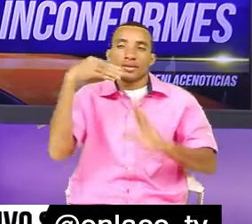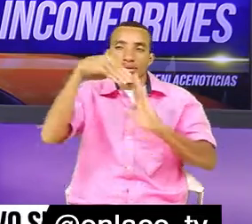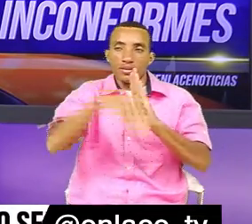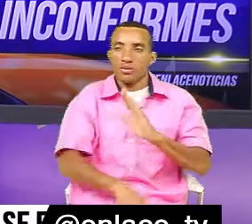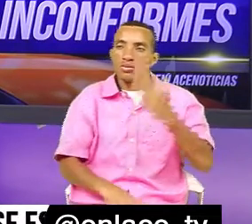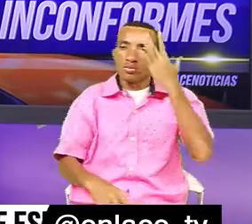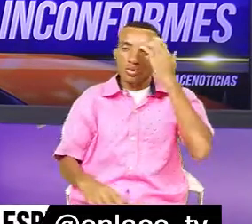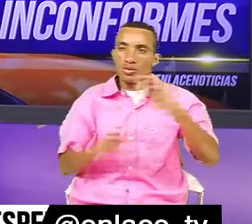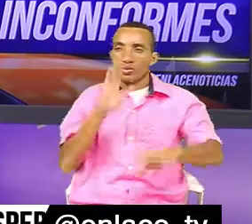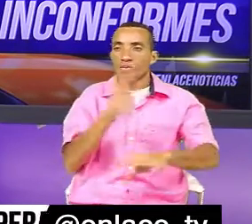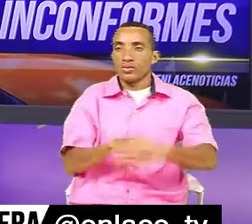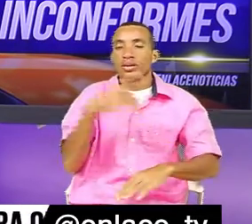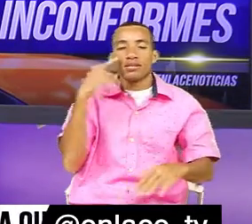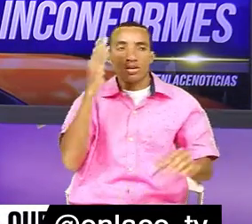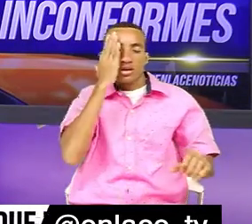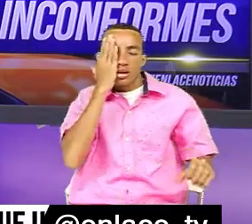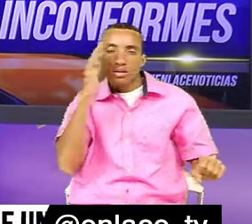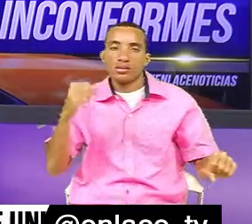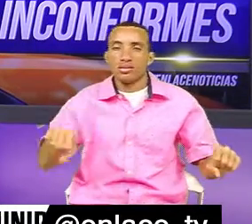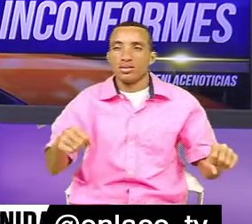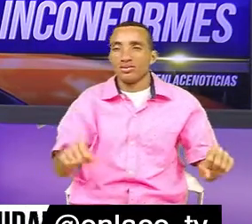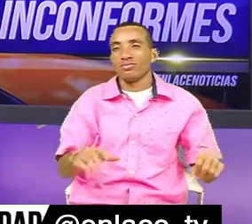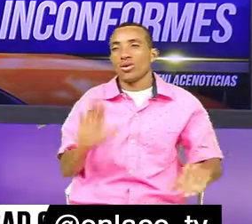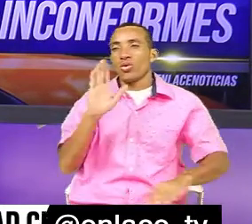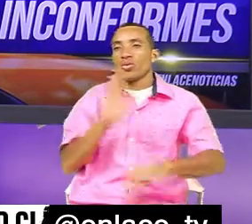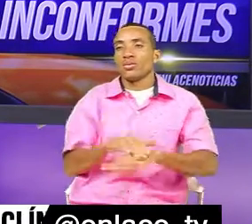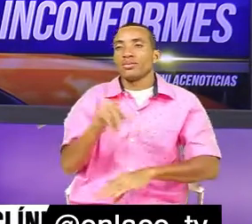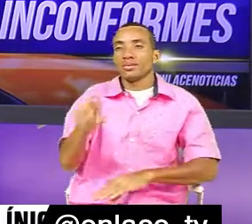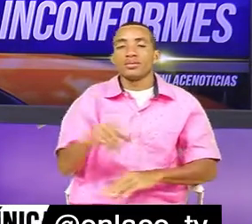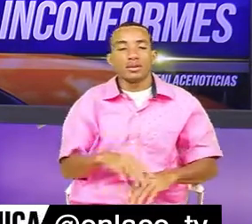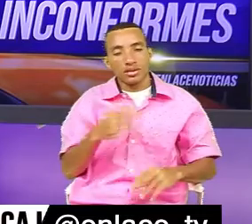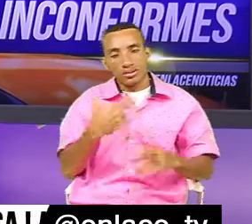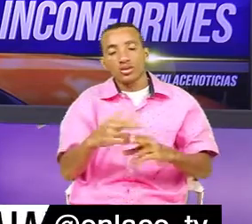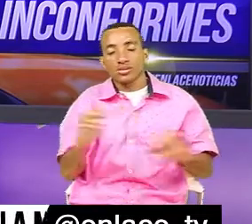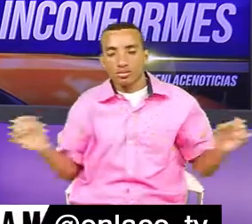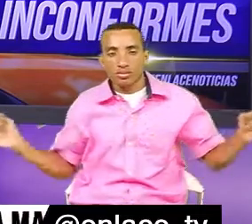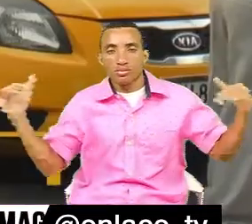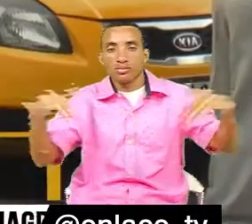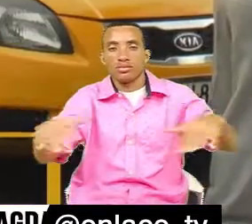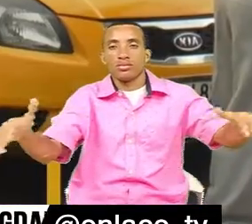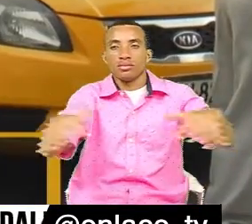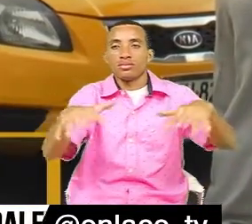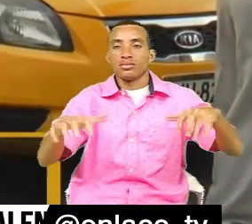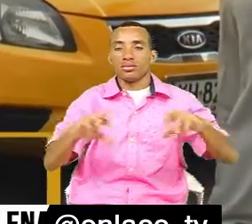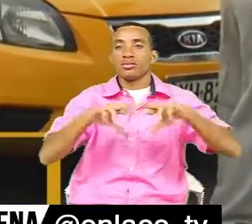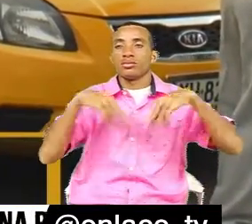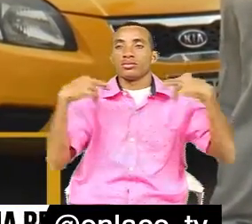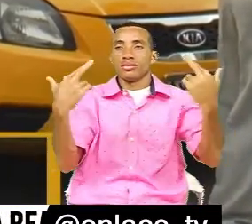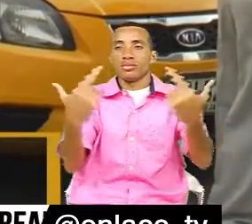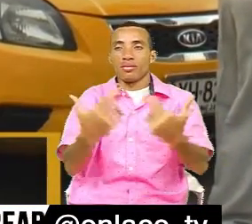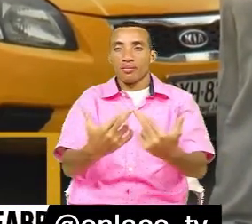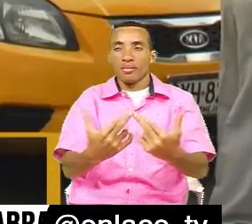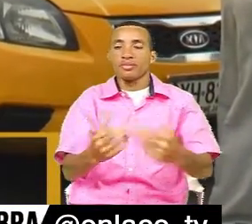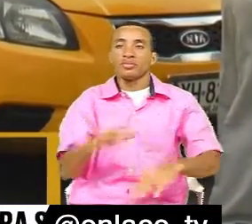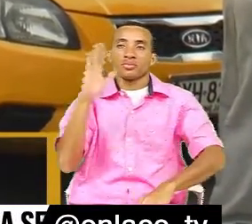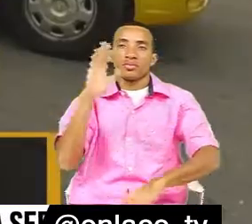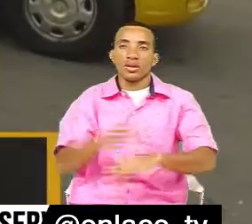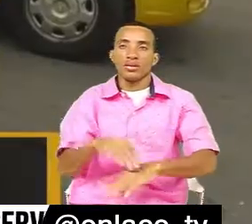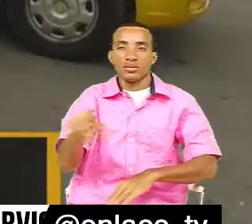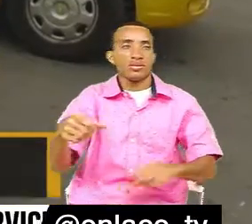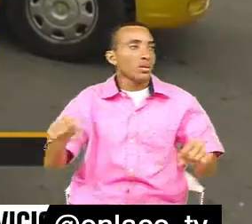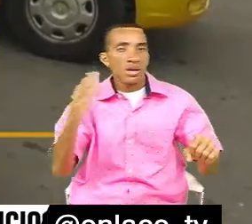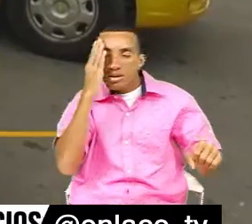por cuenta del transporte informal. Anuncian una asamblea en los próximos días. La crisis que afrontan la atribuyen al mototaxismo y